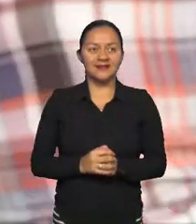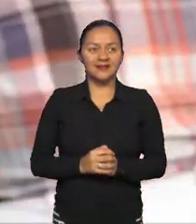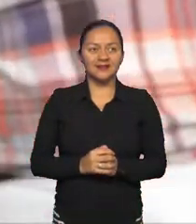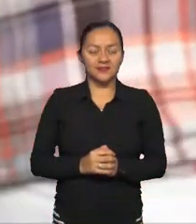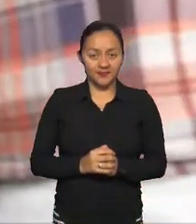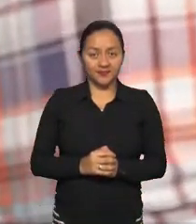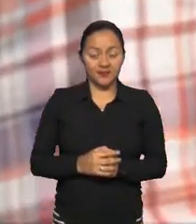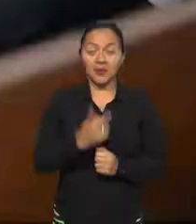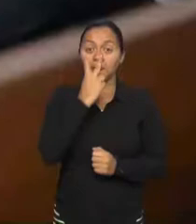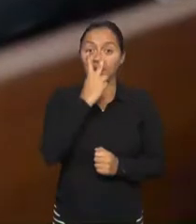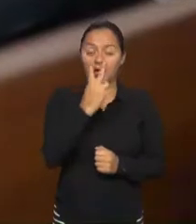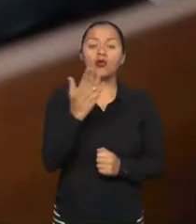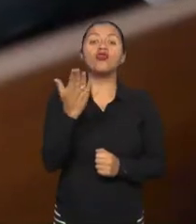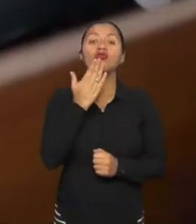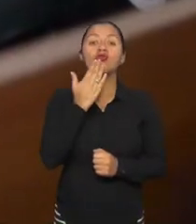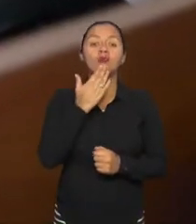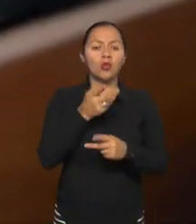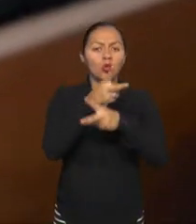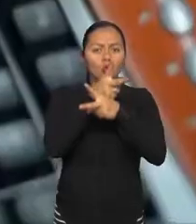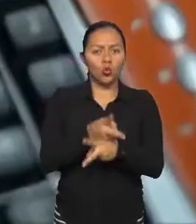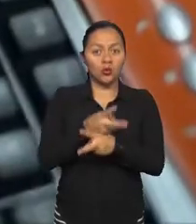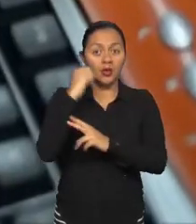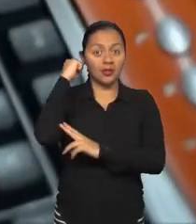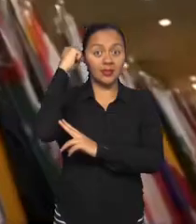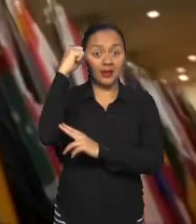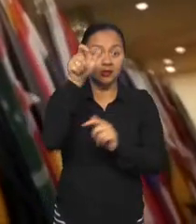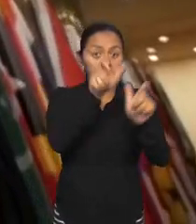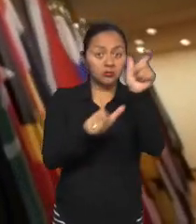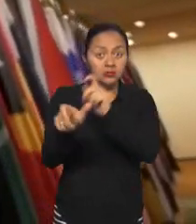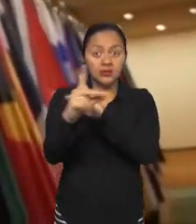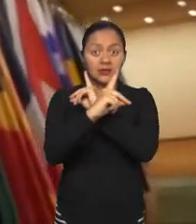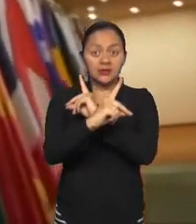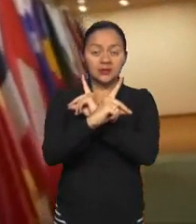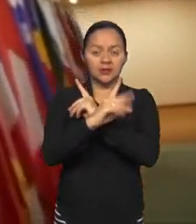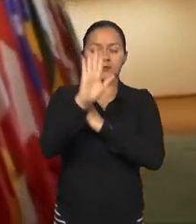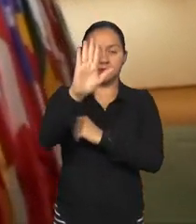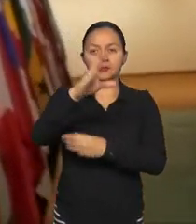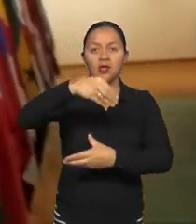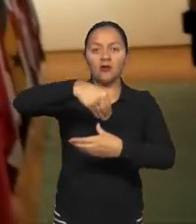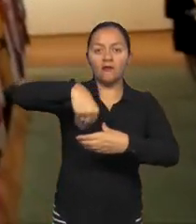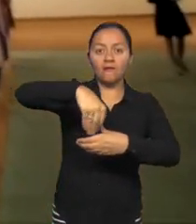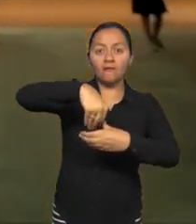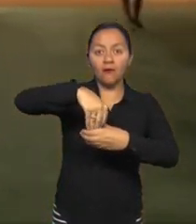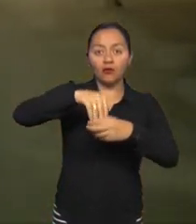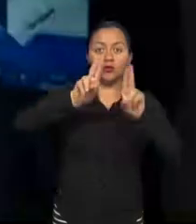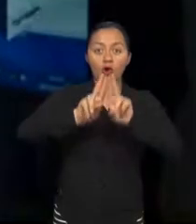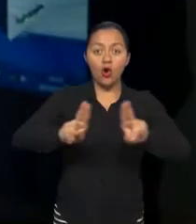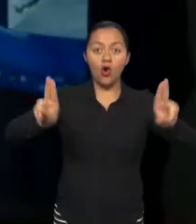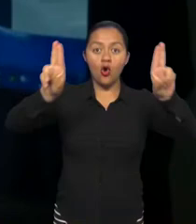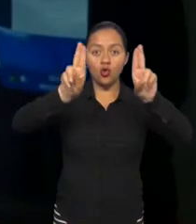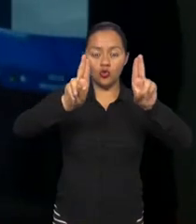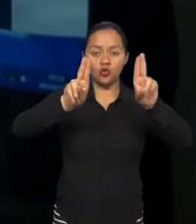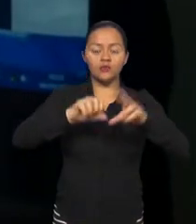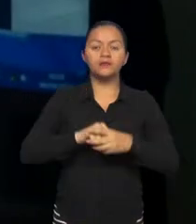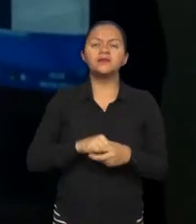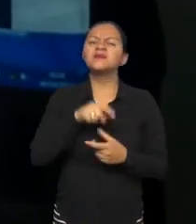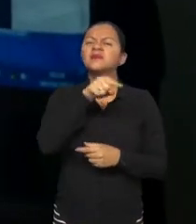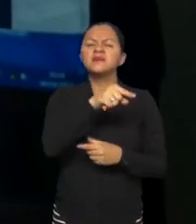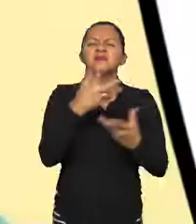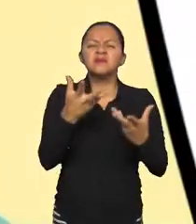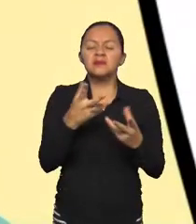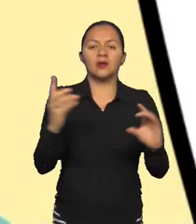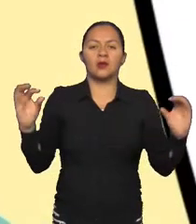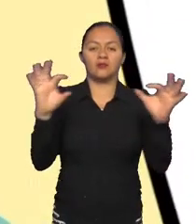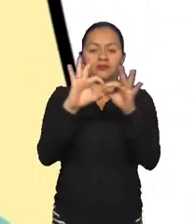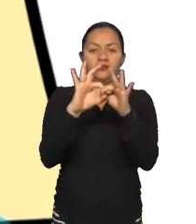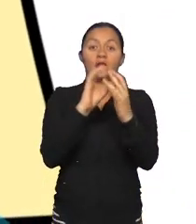Para garantizar los derechos de las personas con discapacidad, el Fondo de Naciones Unidas para la Población, en colaboración con